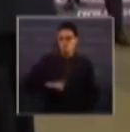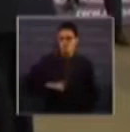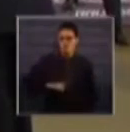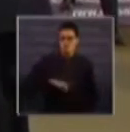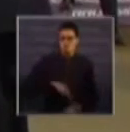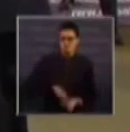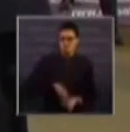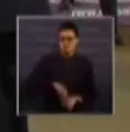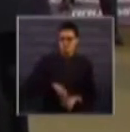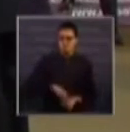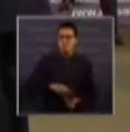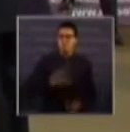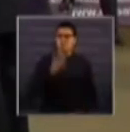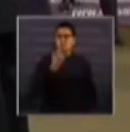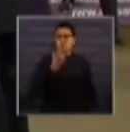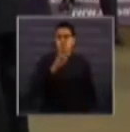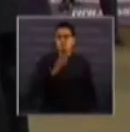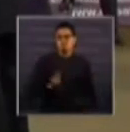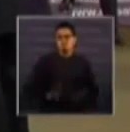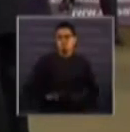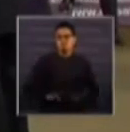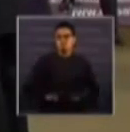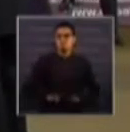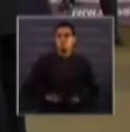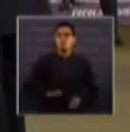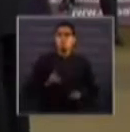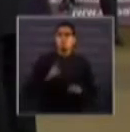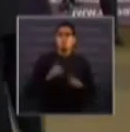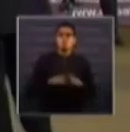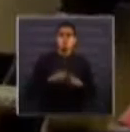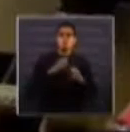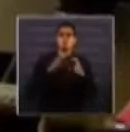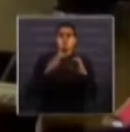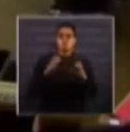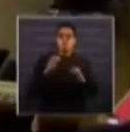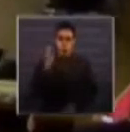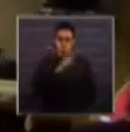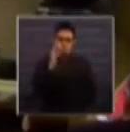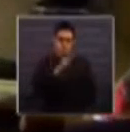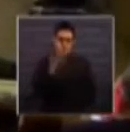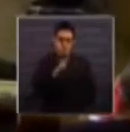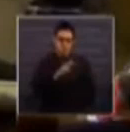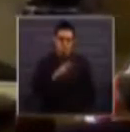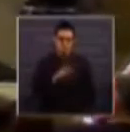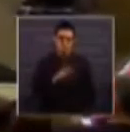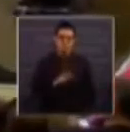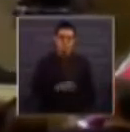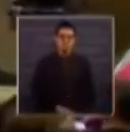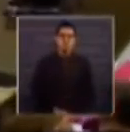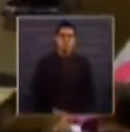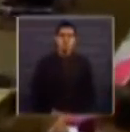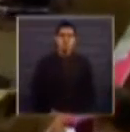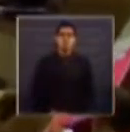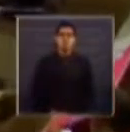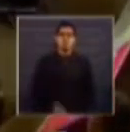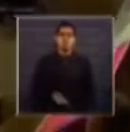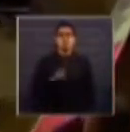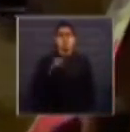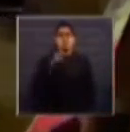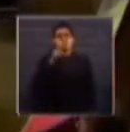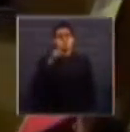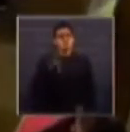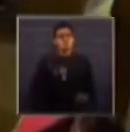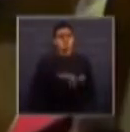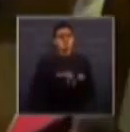sea caracterizado por un proceso de mercantilización de la naturaleza. Ellos como lo plantean como parte de la remediación ambiental. ¿Tú cómo lo